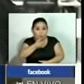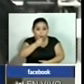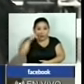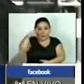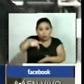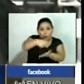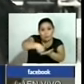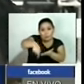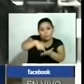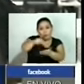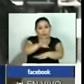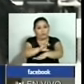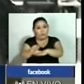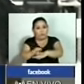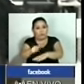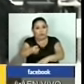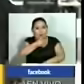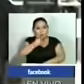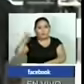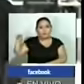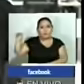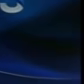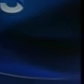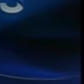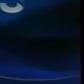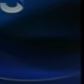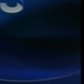Quito, Ecuador, para Alba Visión, informó Marín Jaramillo.